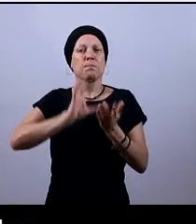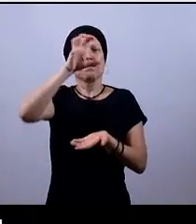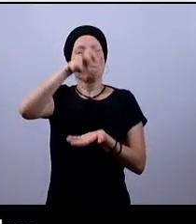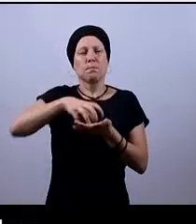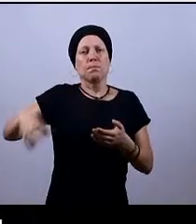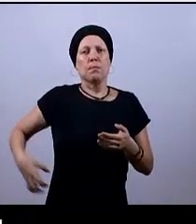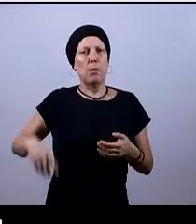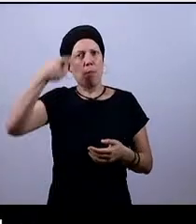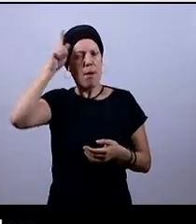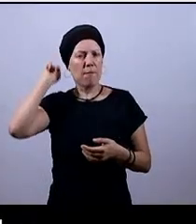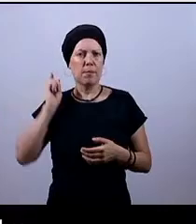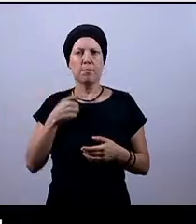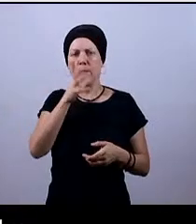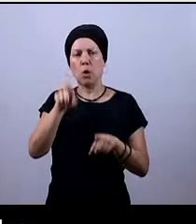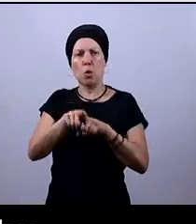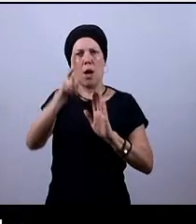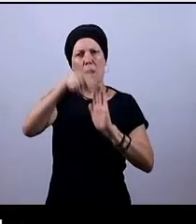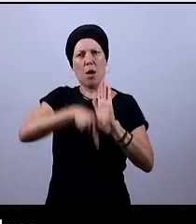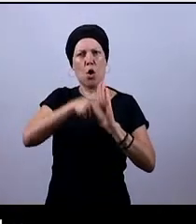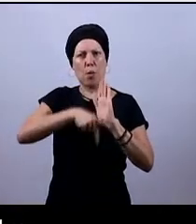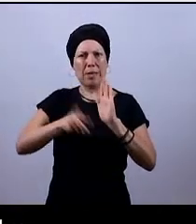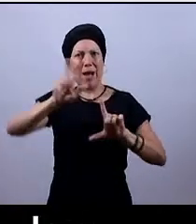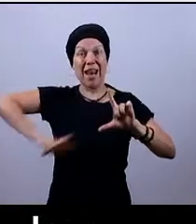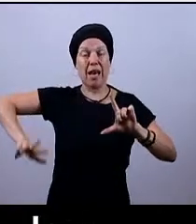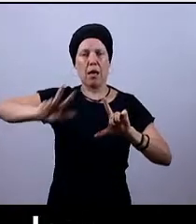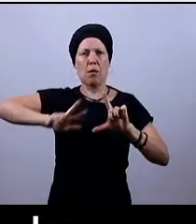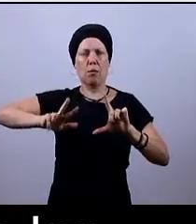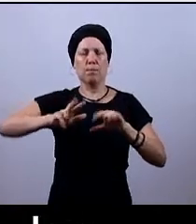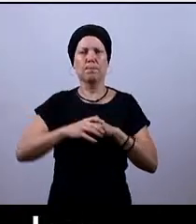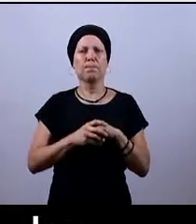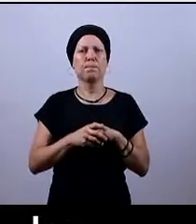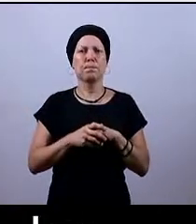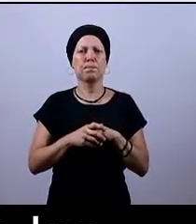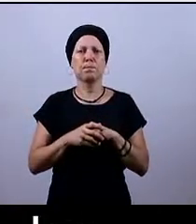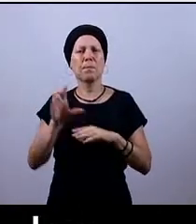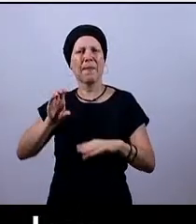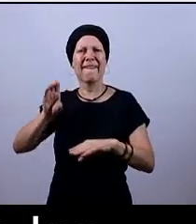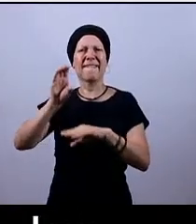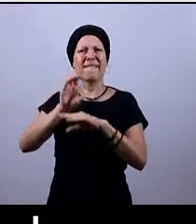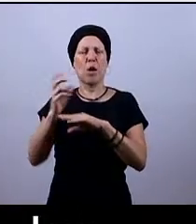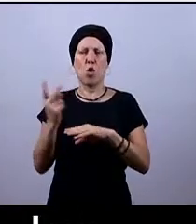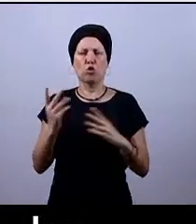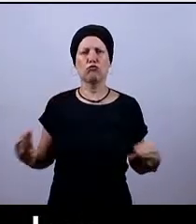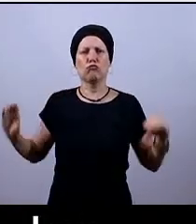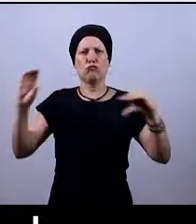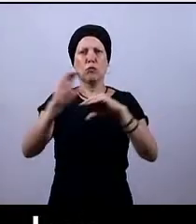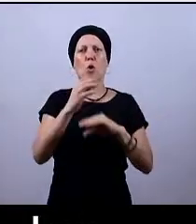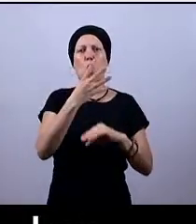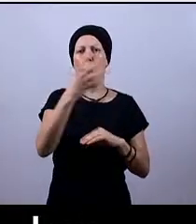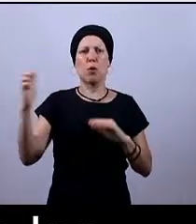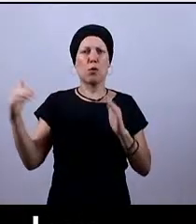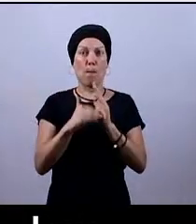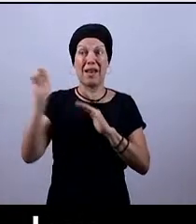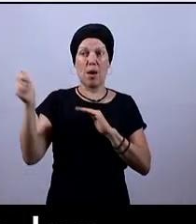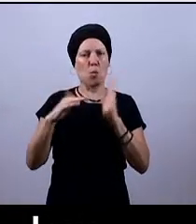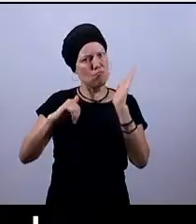los estándares exigidos por la normativa nacional, se van a hacer una inversión conjunta de más de 400.000